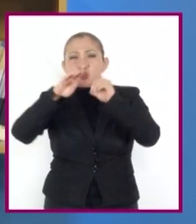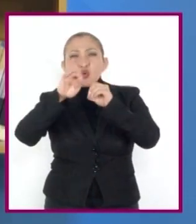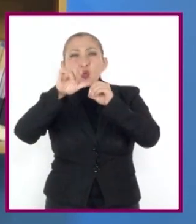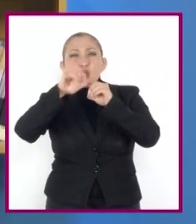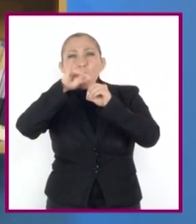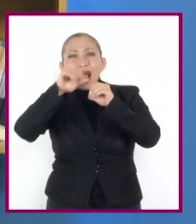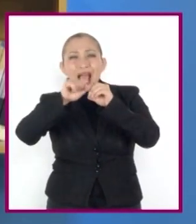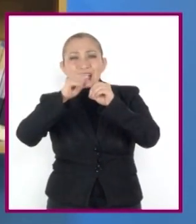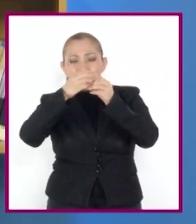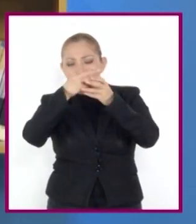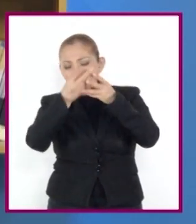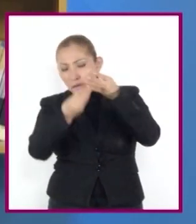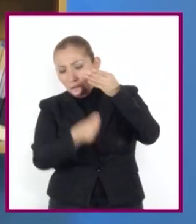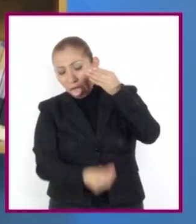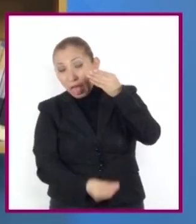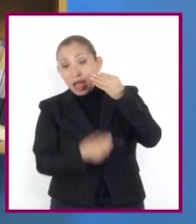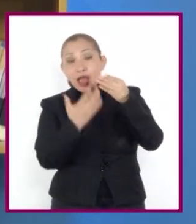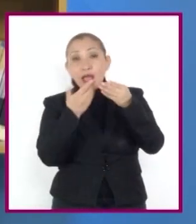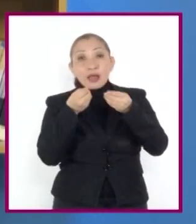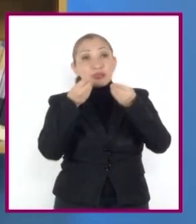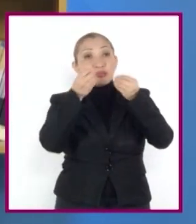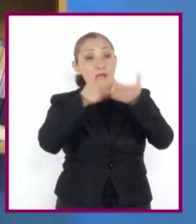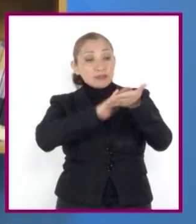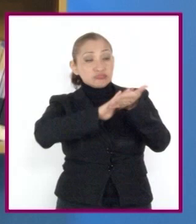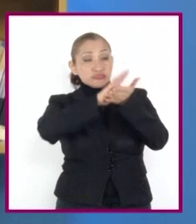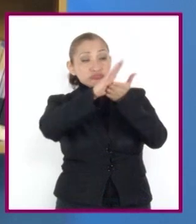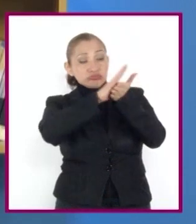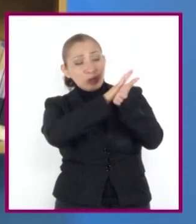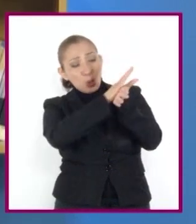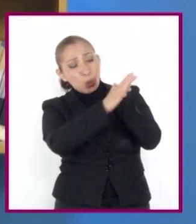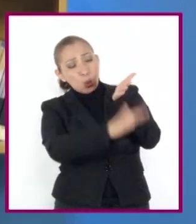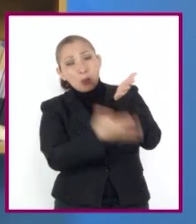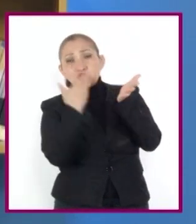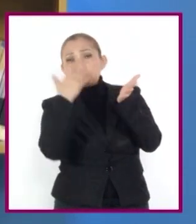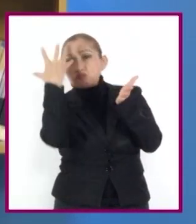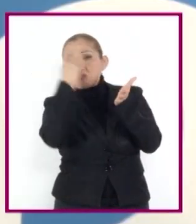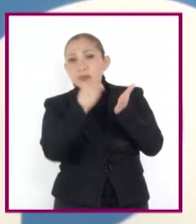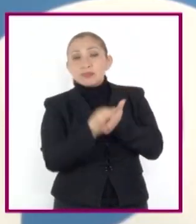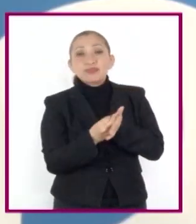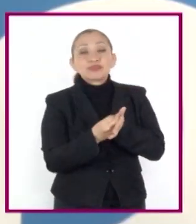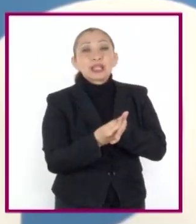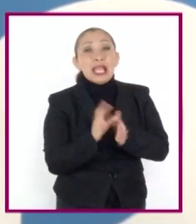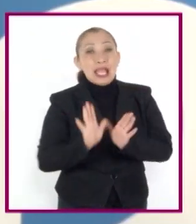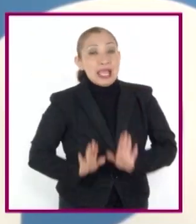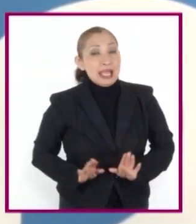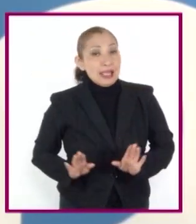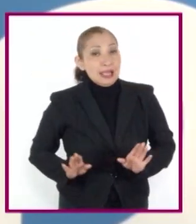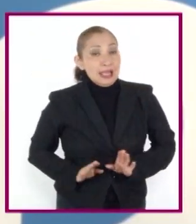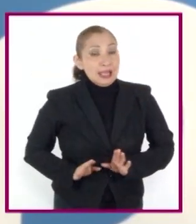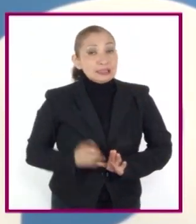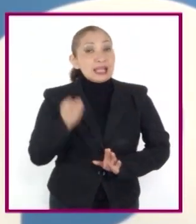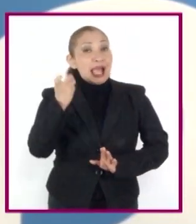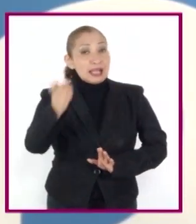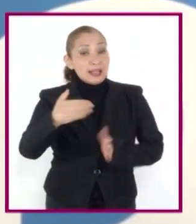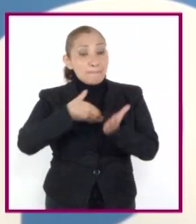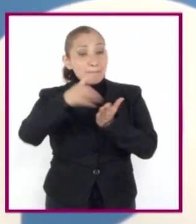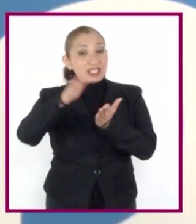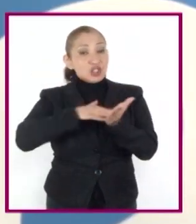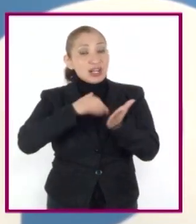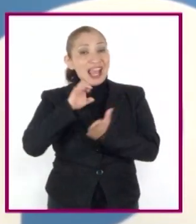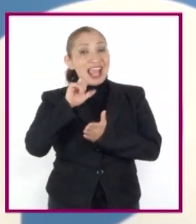superficie y escurrimientos, ofreciendo un acabado más uniforme. Las características y ventajas de la